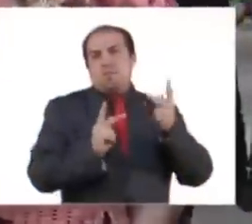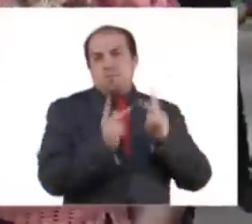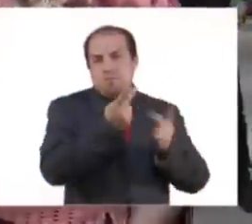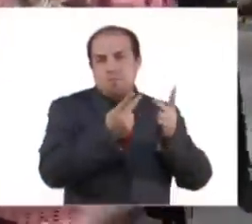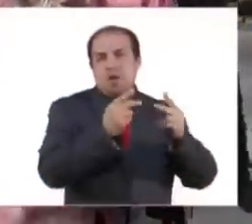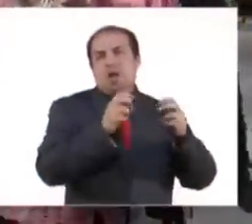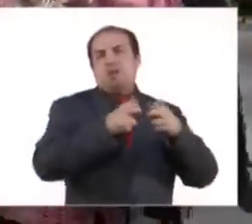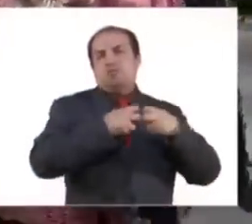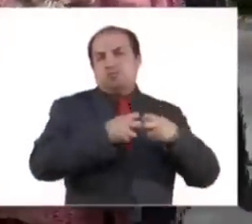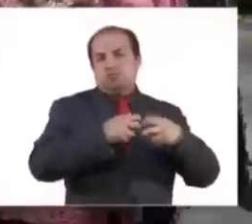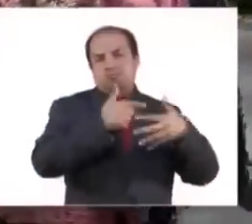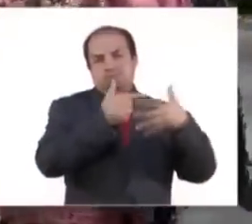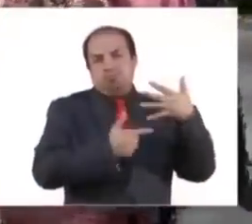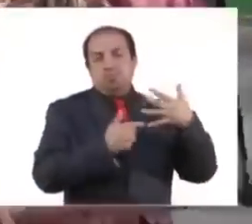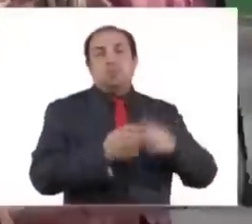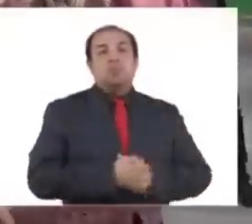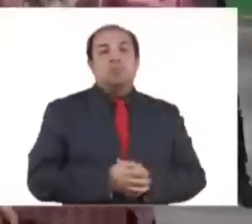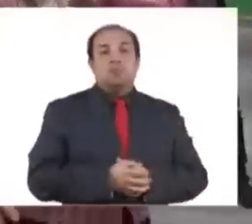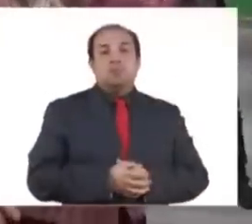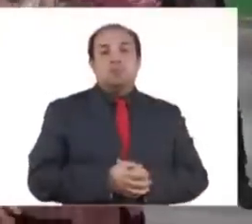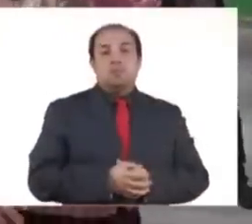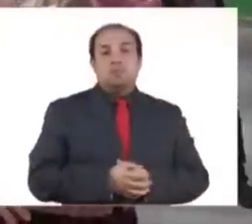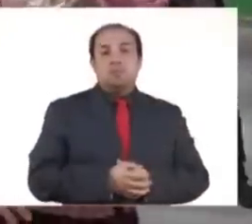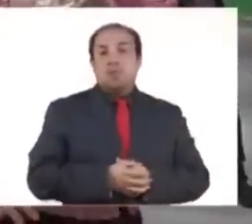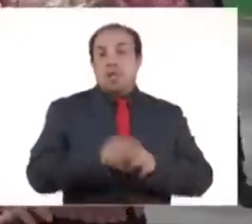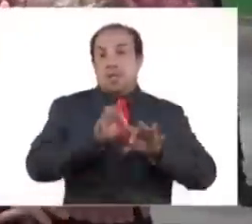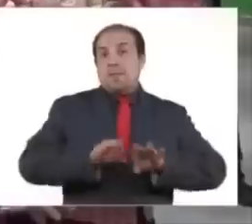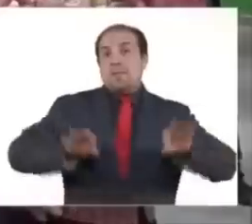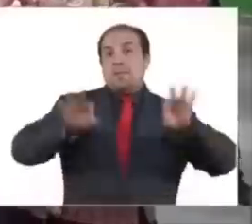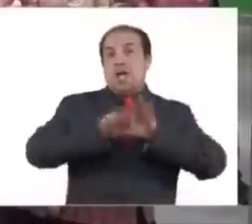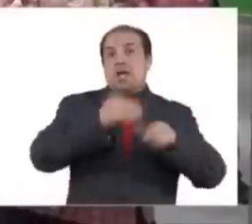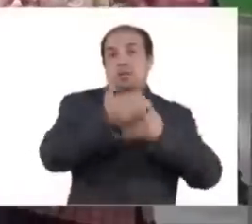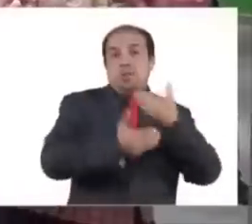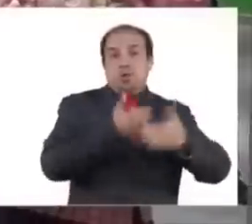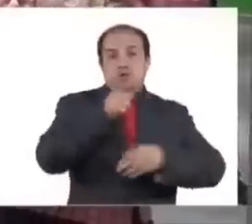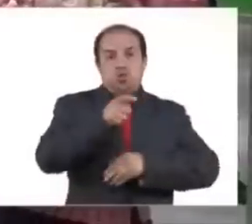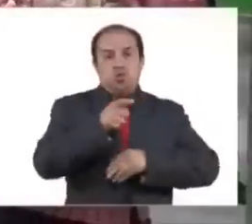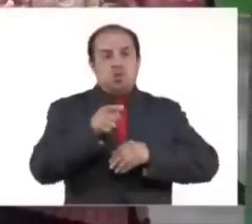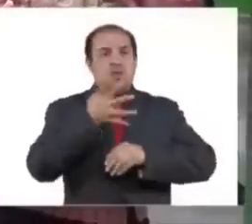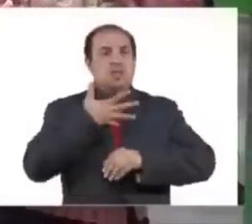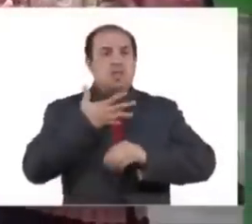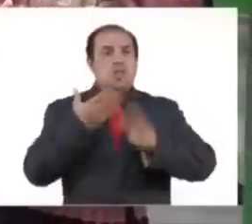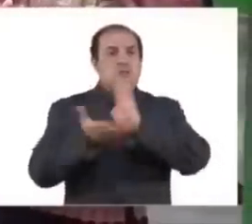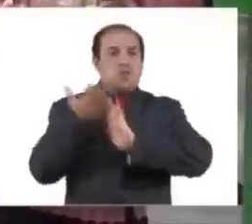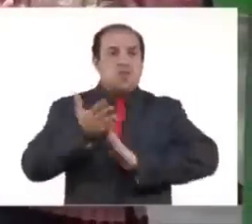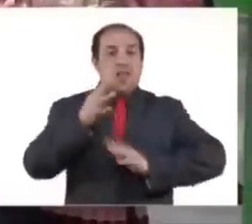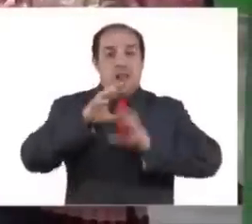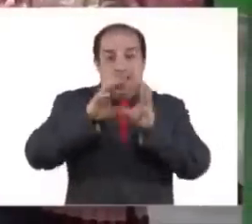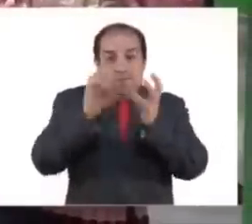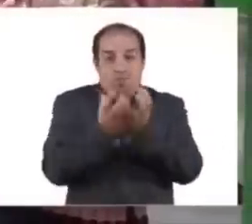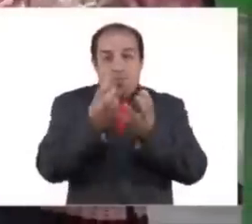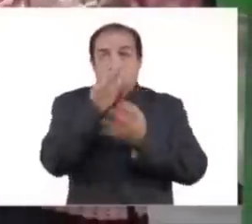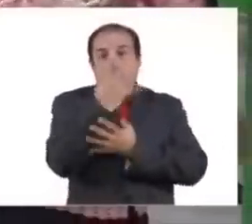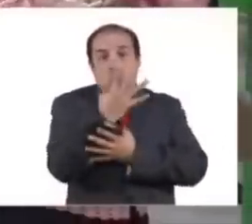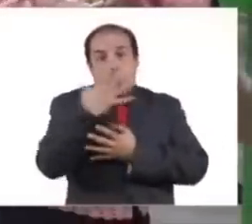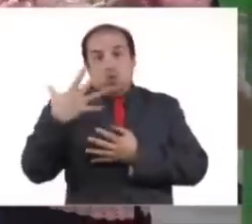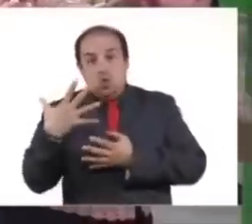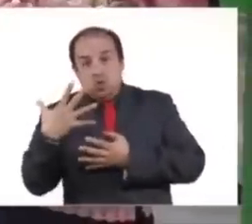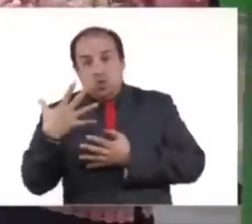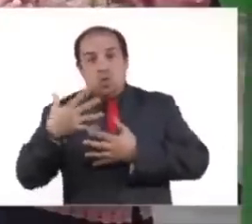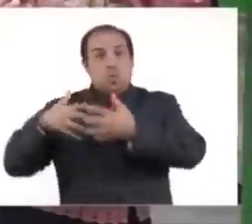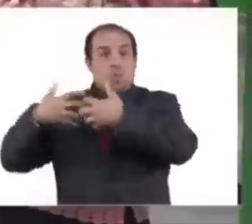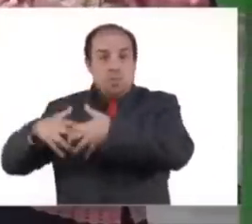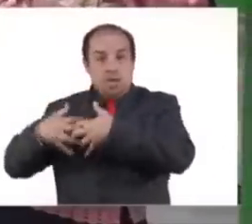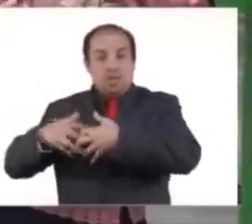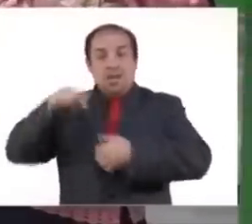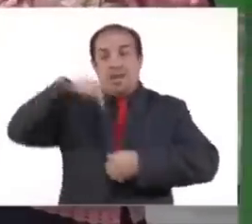Ahora, nada más aclarar, de este proceso ya te construyes en el mundo como 4 o 5 plantas nada más. Es un proceso, es